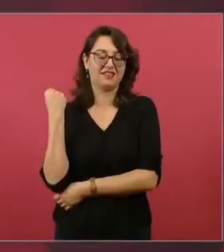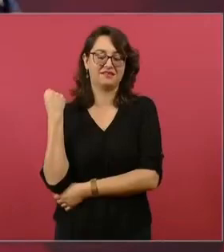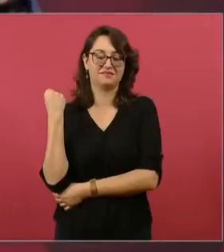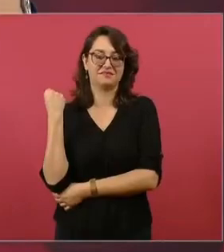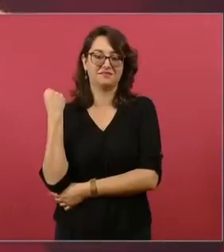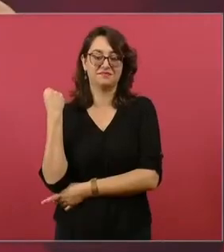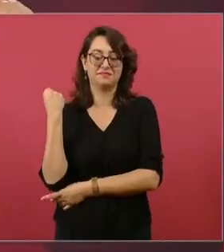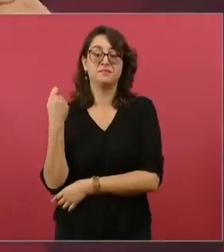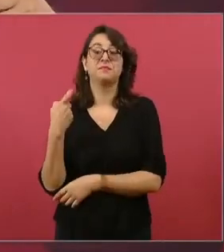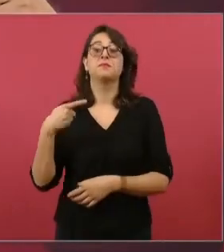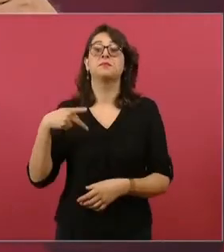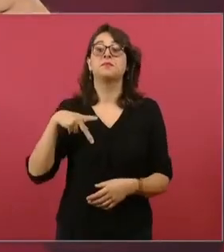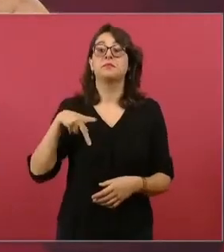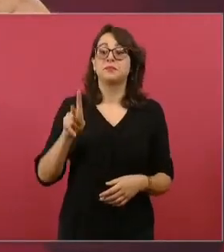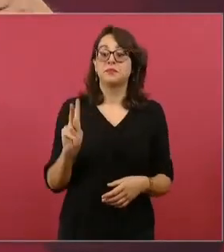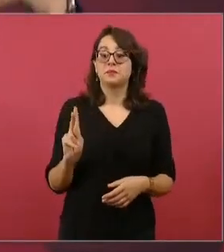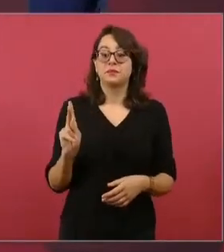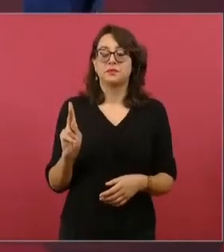pero posiblemente,